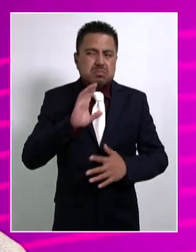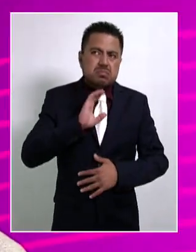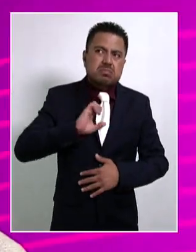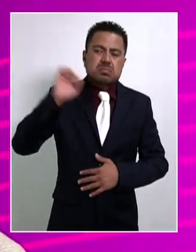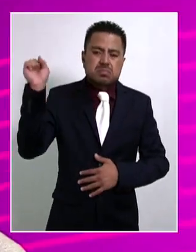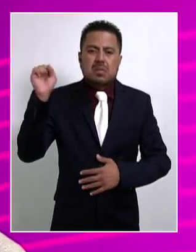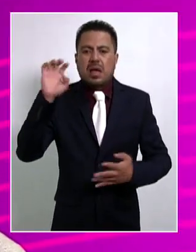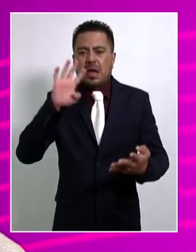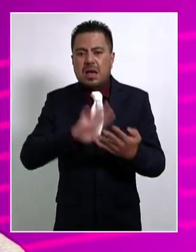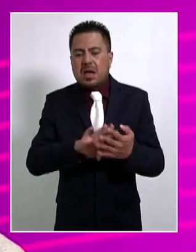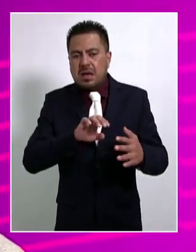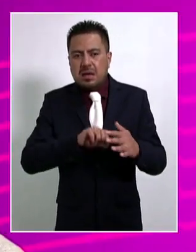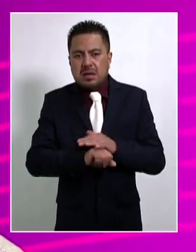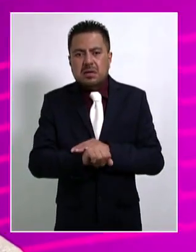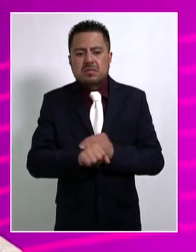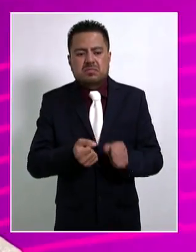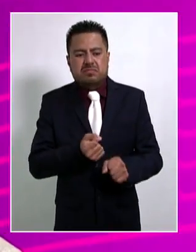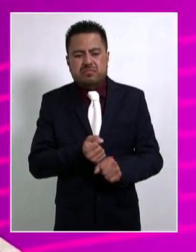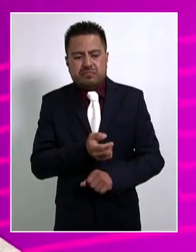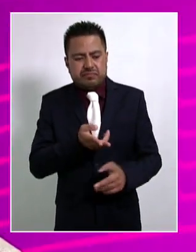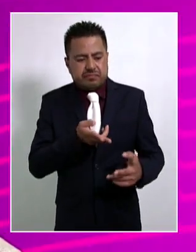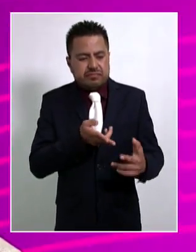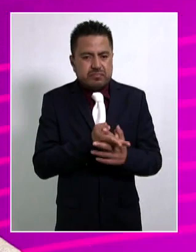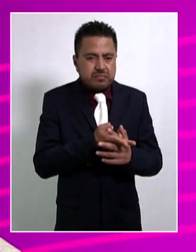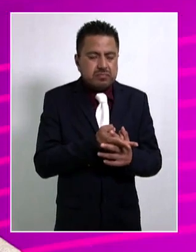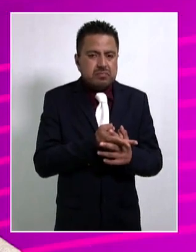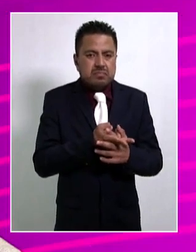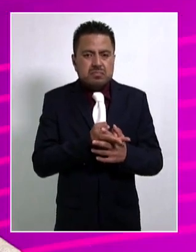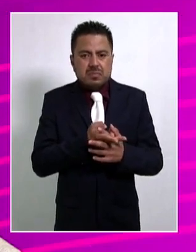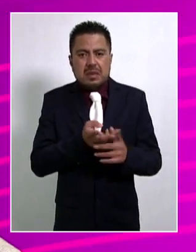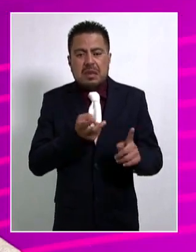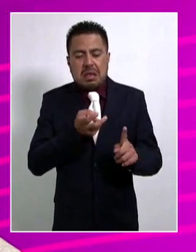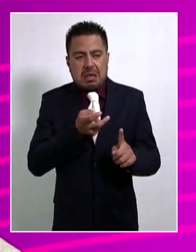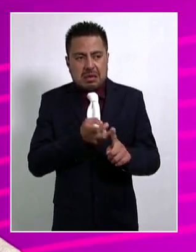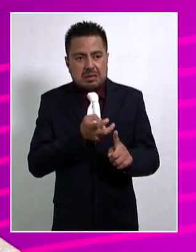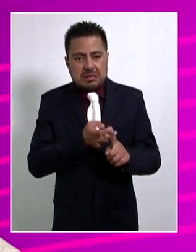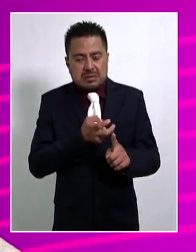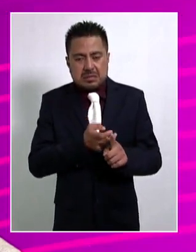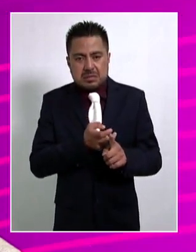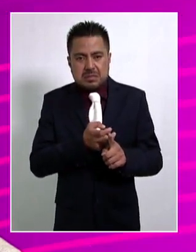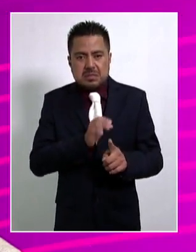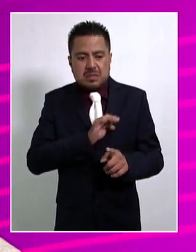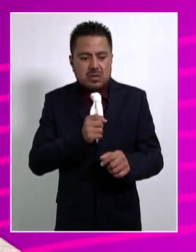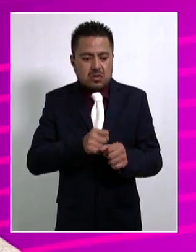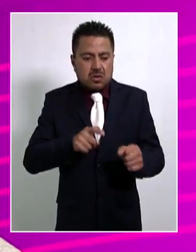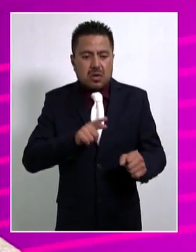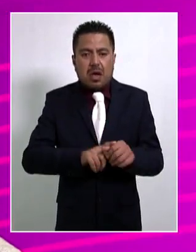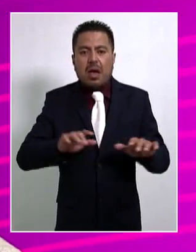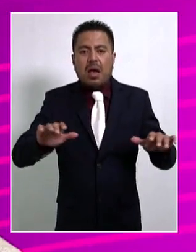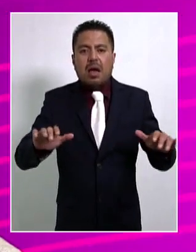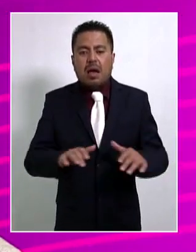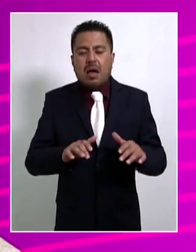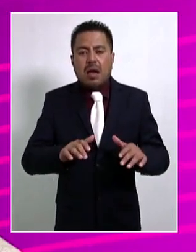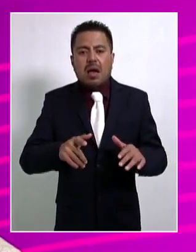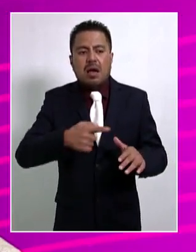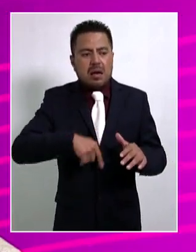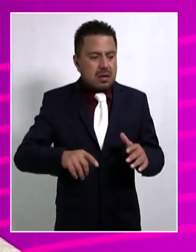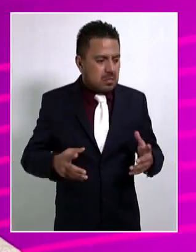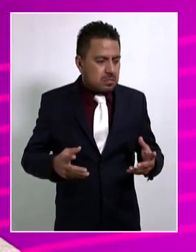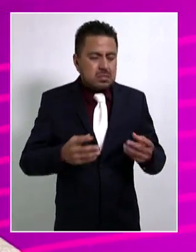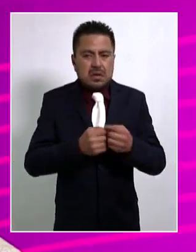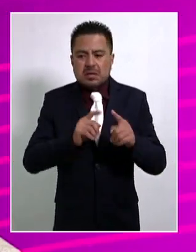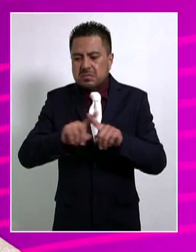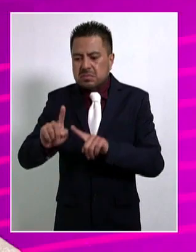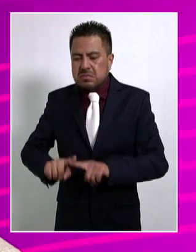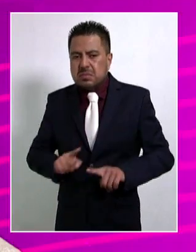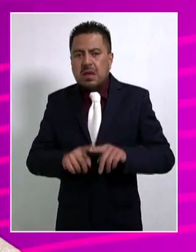la cárcel, el asesinato. Eso es lo que provoca esta sociedad que todavía no asume como parte de la